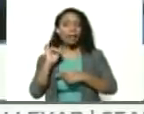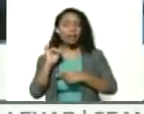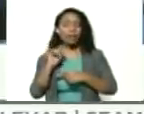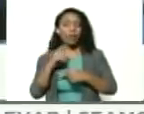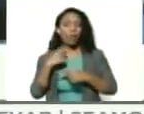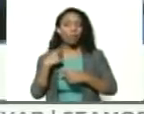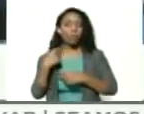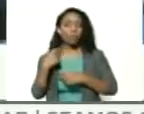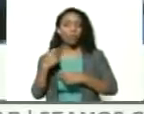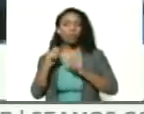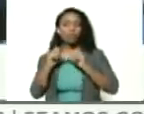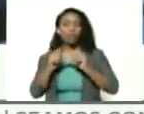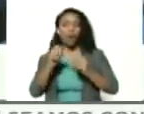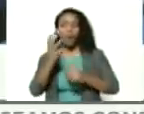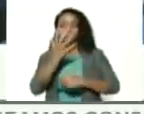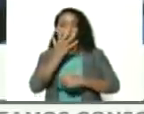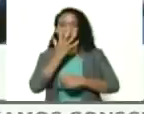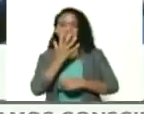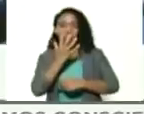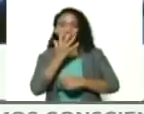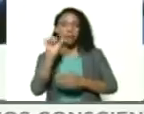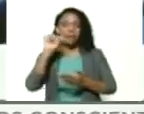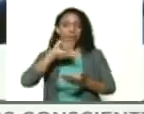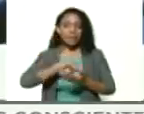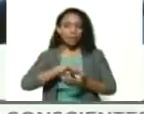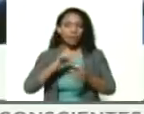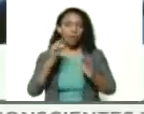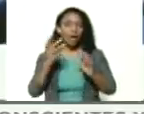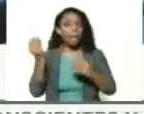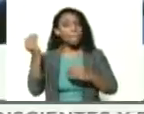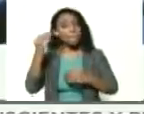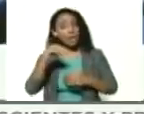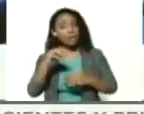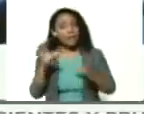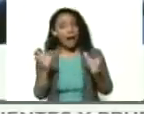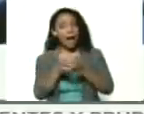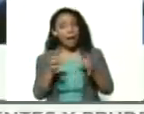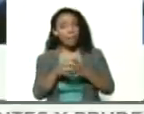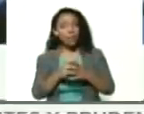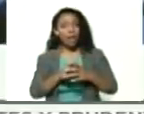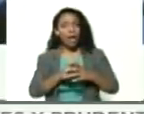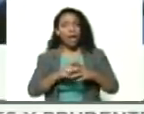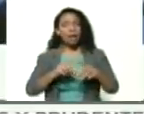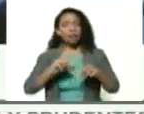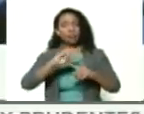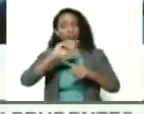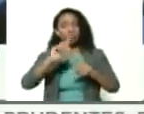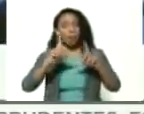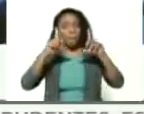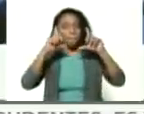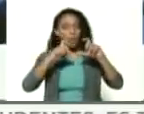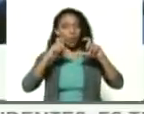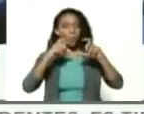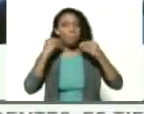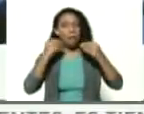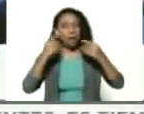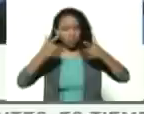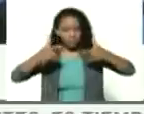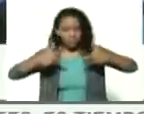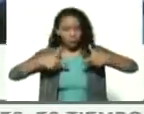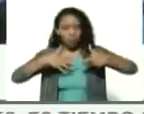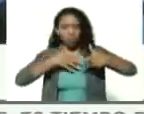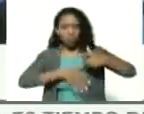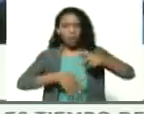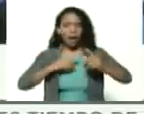suministro permanente de oxígeno en nuestro centro, además de un equipo de rayos X portátil para la monitorización